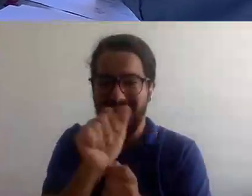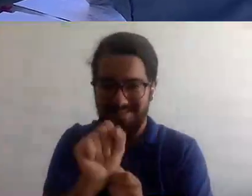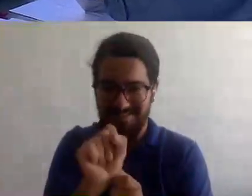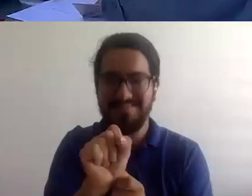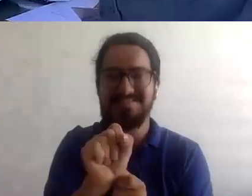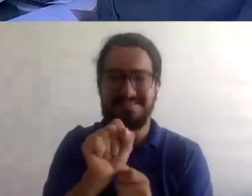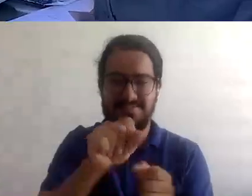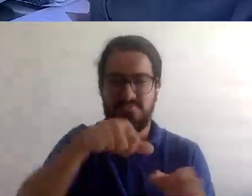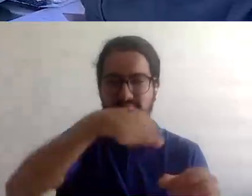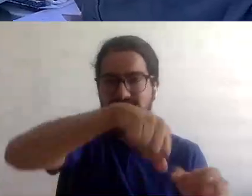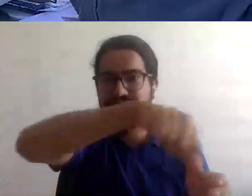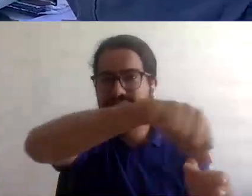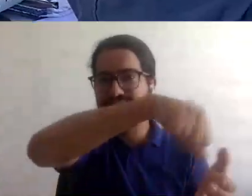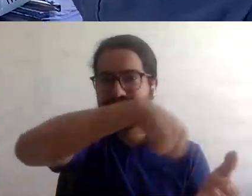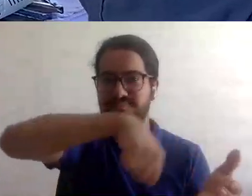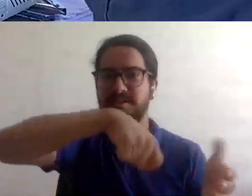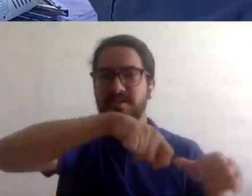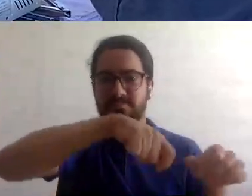Yeah.